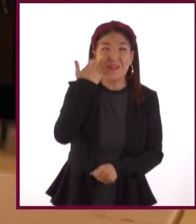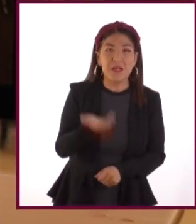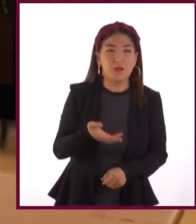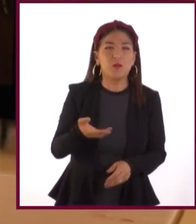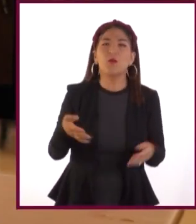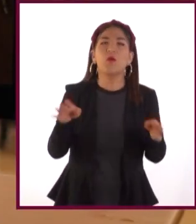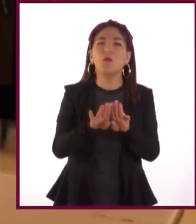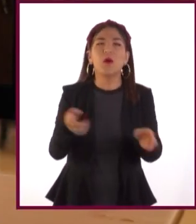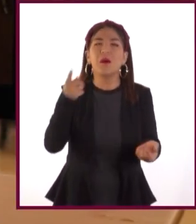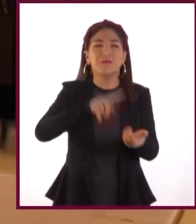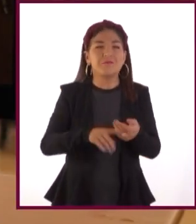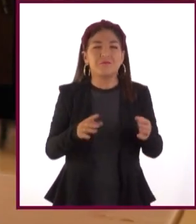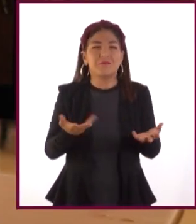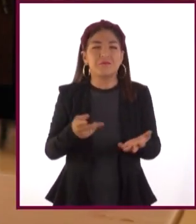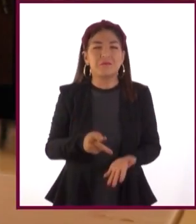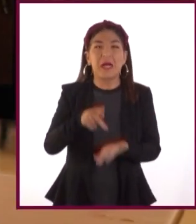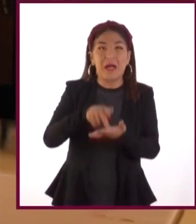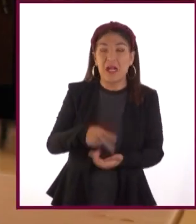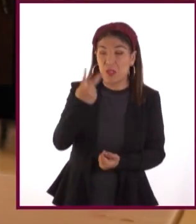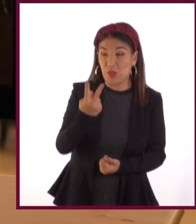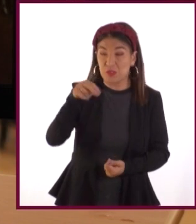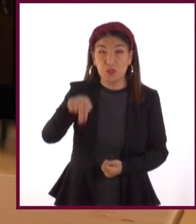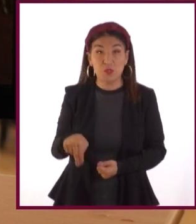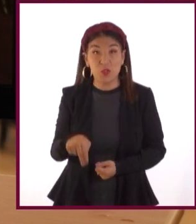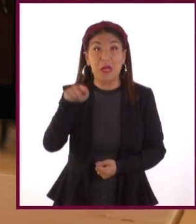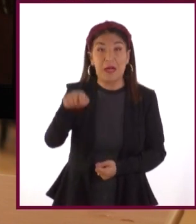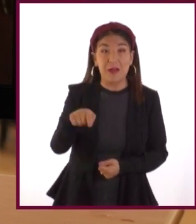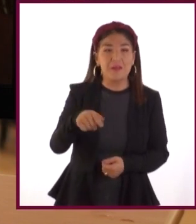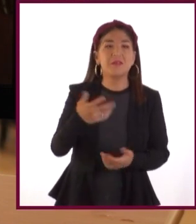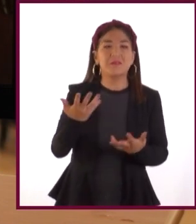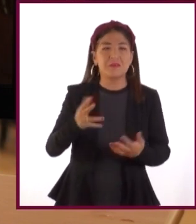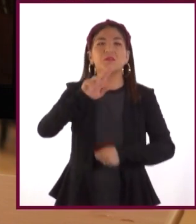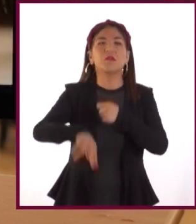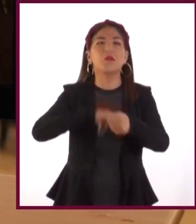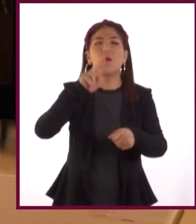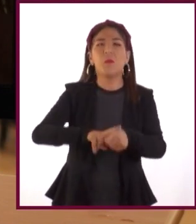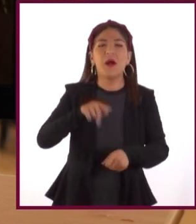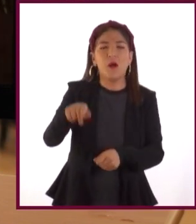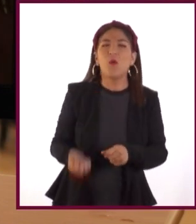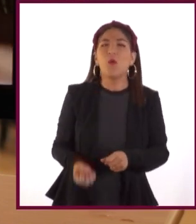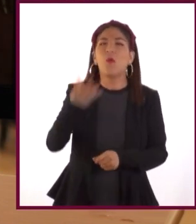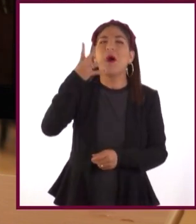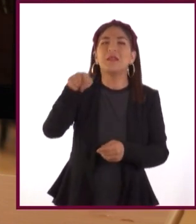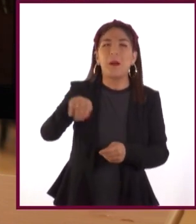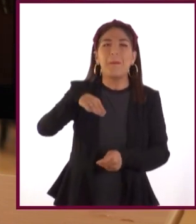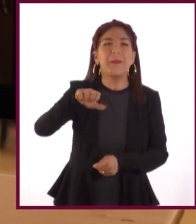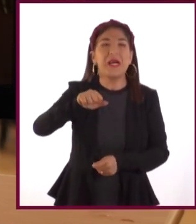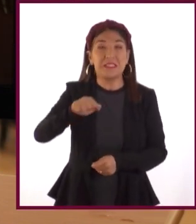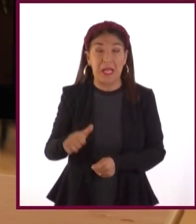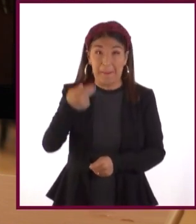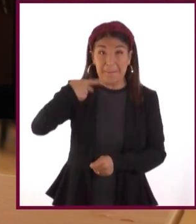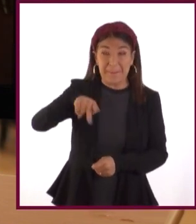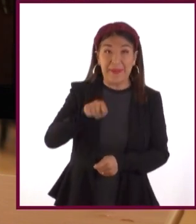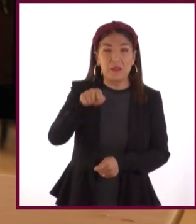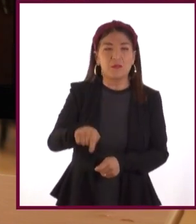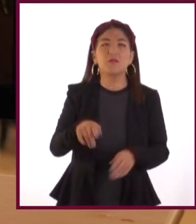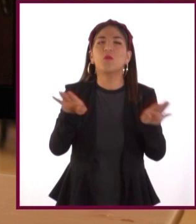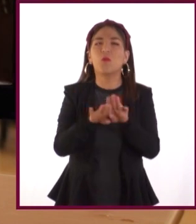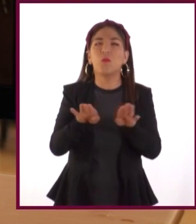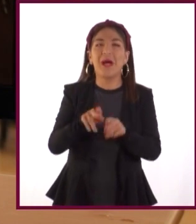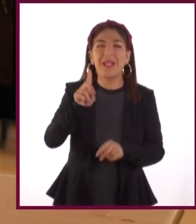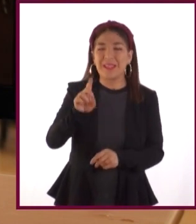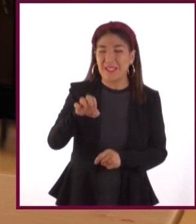aire? Fíjate que es una pregunta bastante interesante, muy complicada, porque el peso del aire tiene que estar